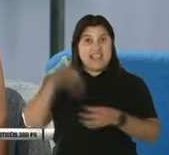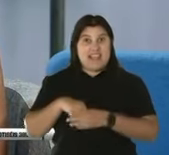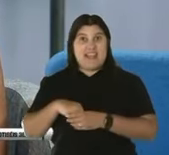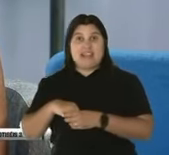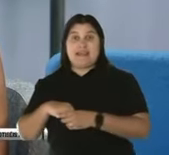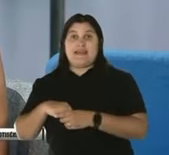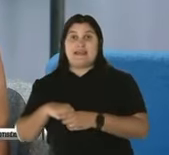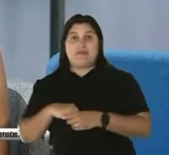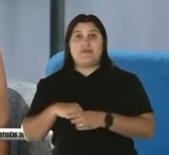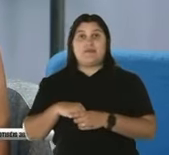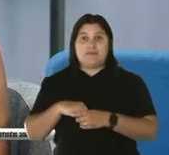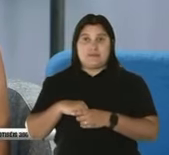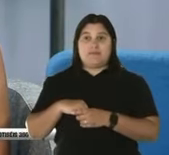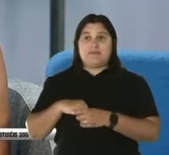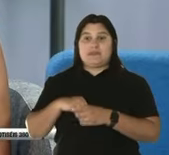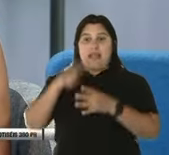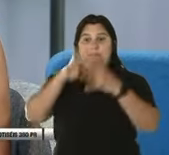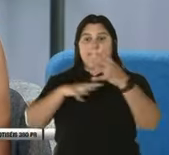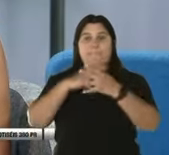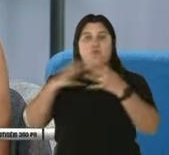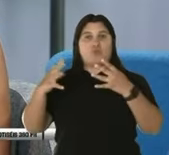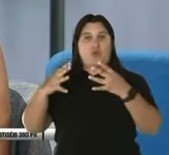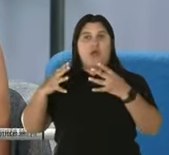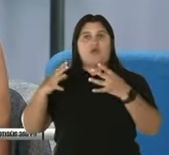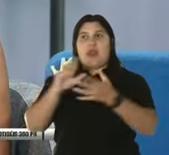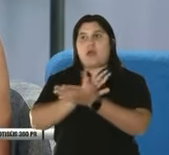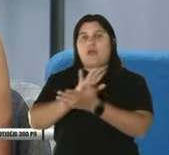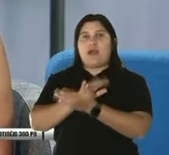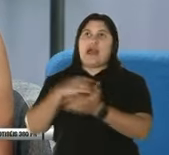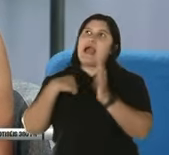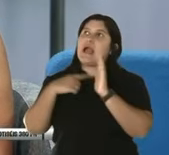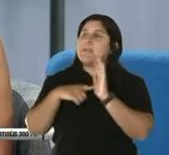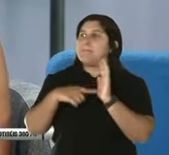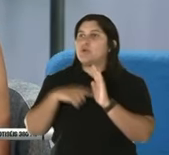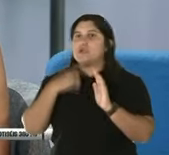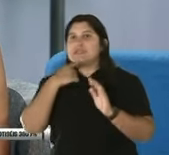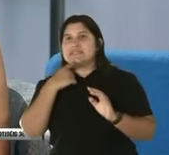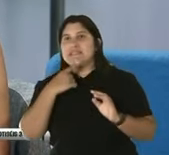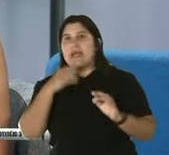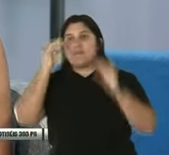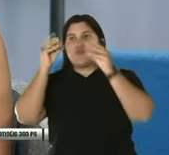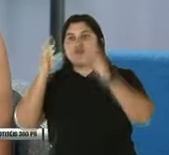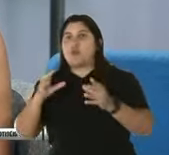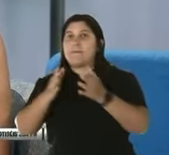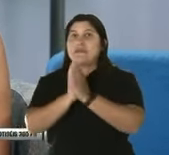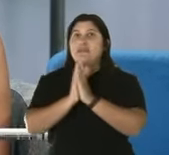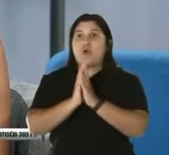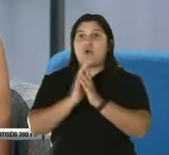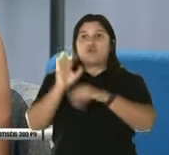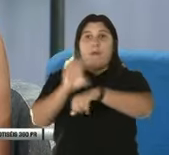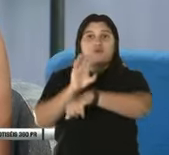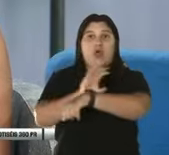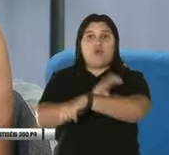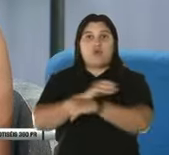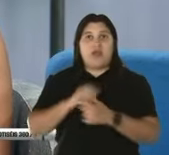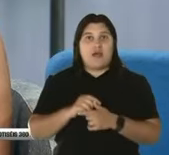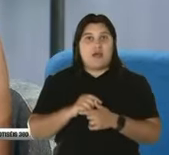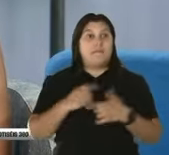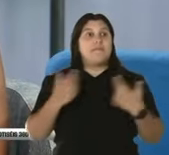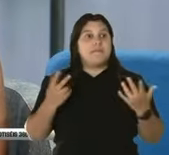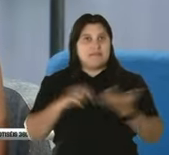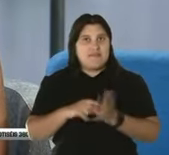en su prontuario escolar O sea que digamos que si en el prontuario el profesor solicitó una computadora pues el costo